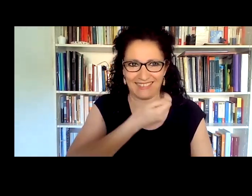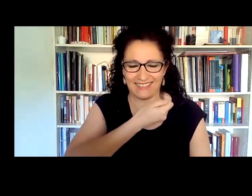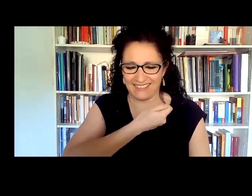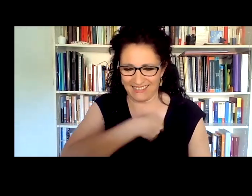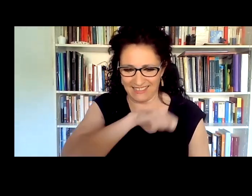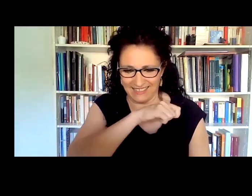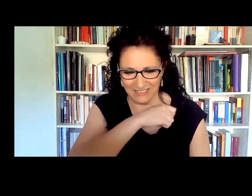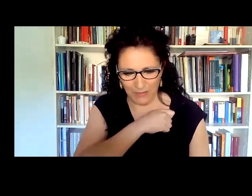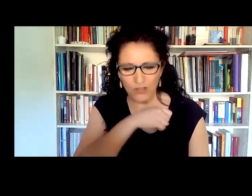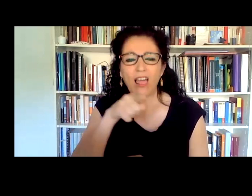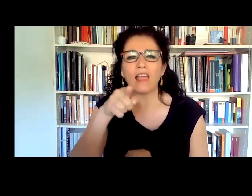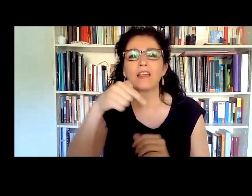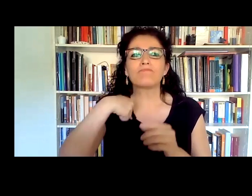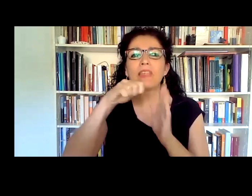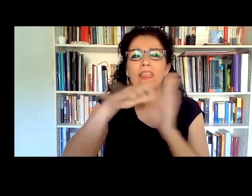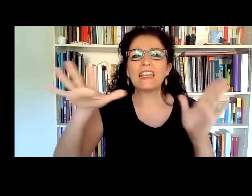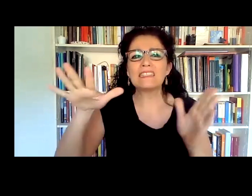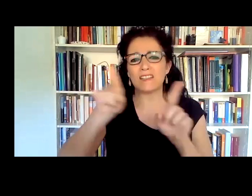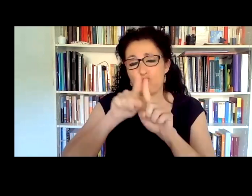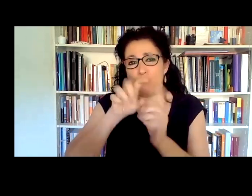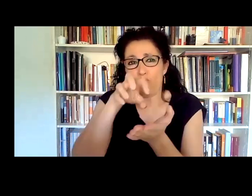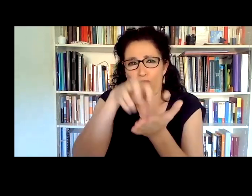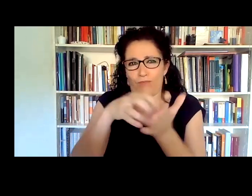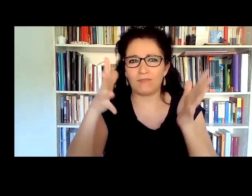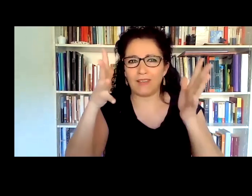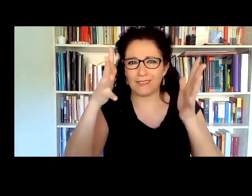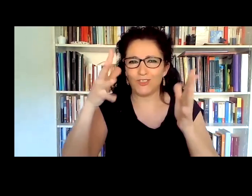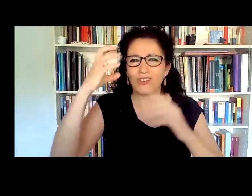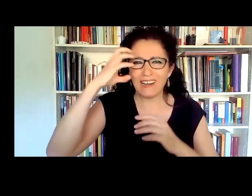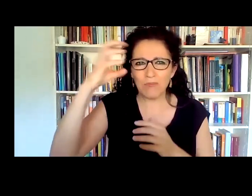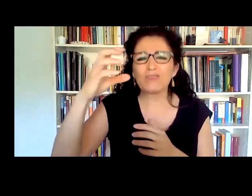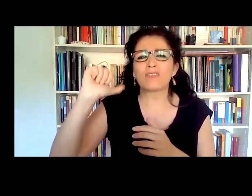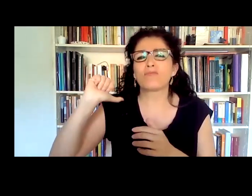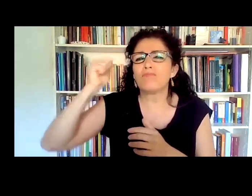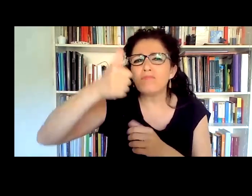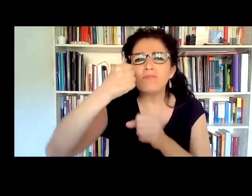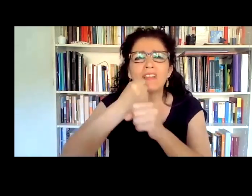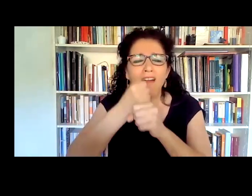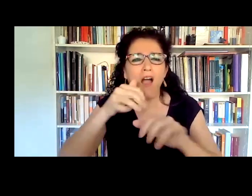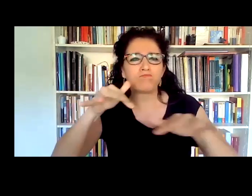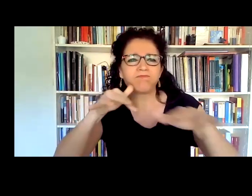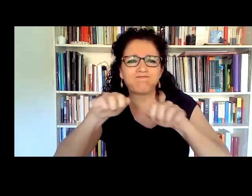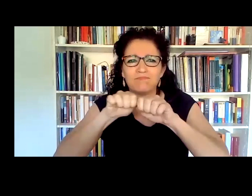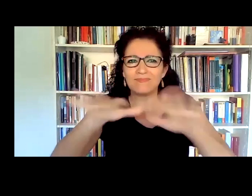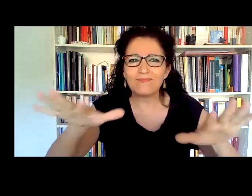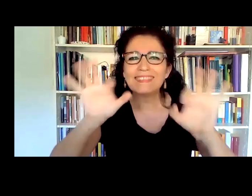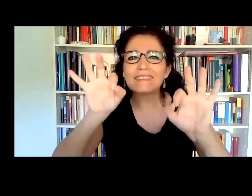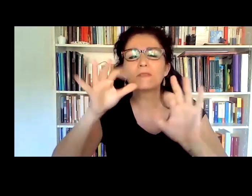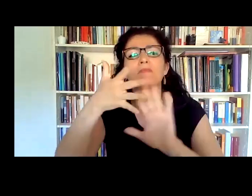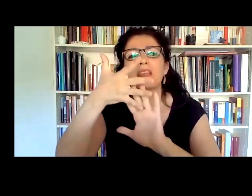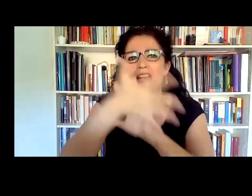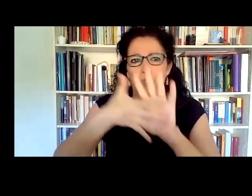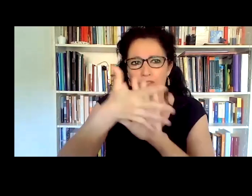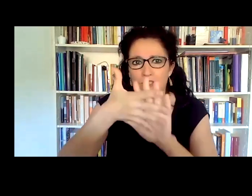Este segundo informe presenta la situación de la lengua de signos española en nuestro país. El CENELSE, como centro asesor del Real Patronato sobre